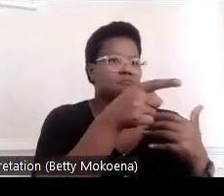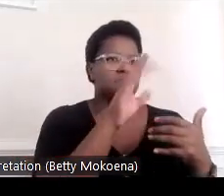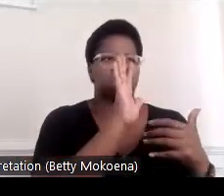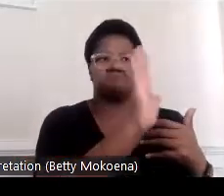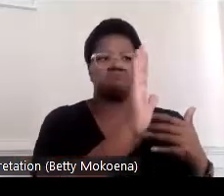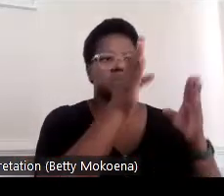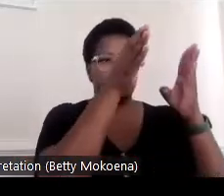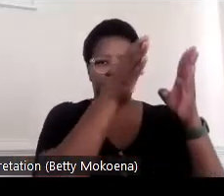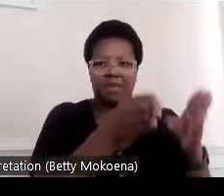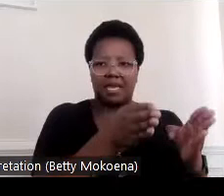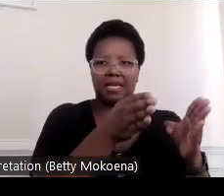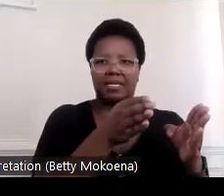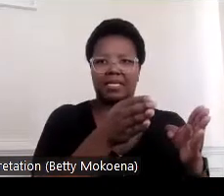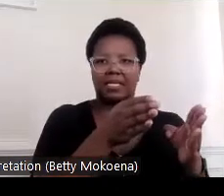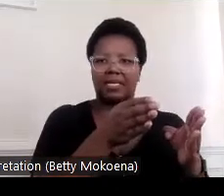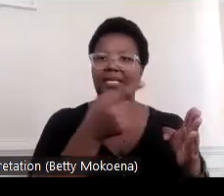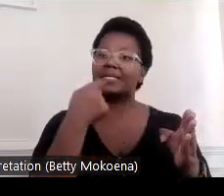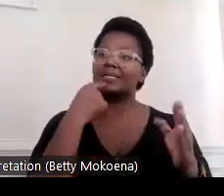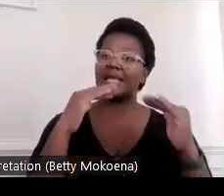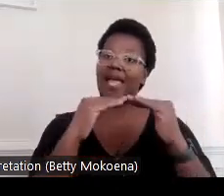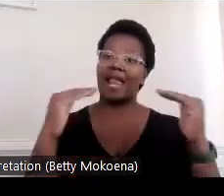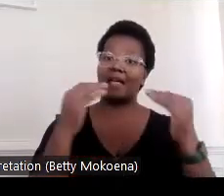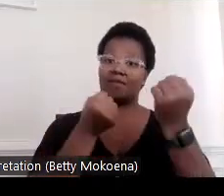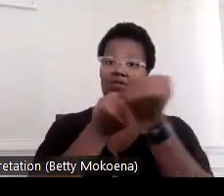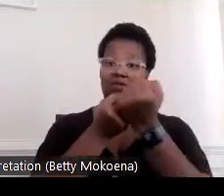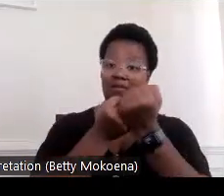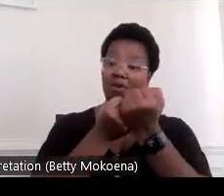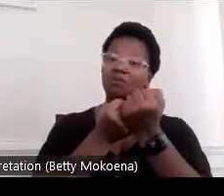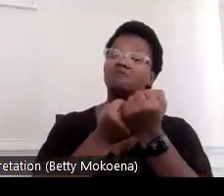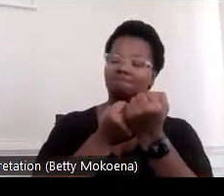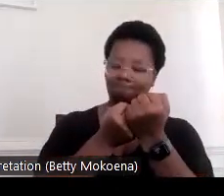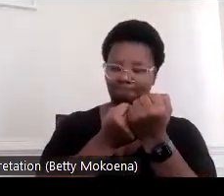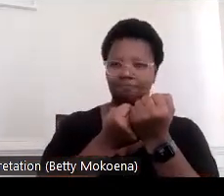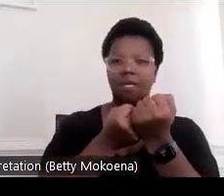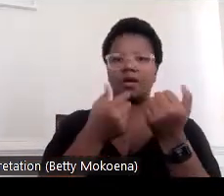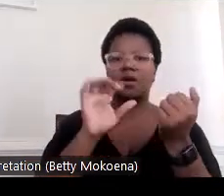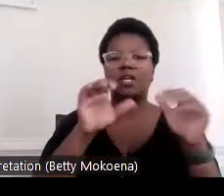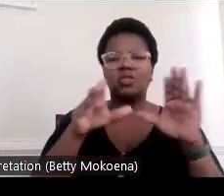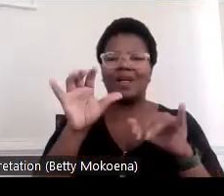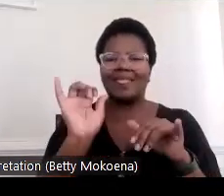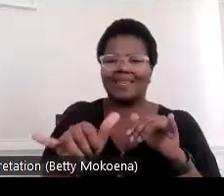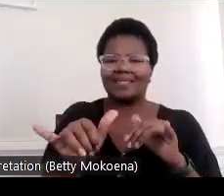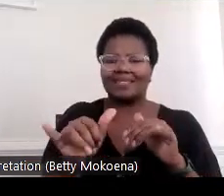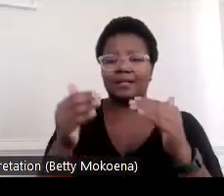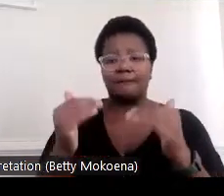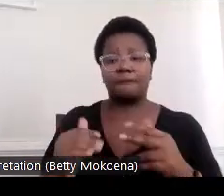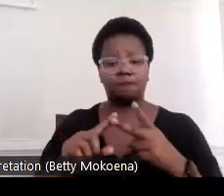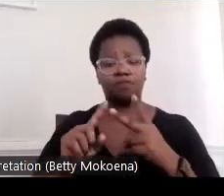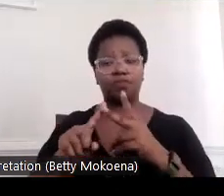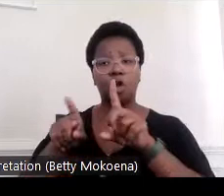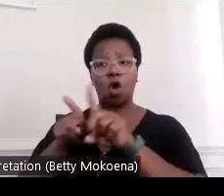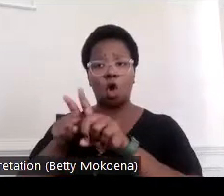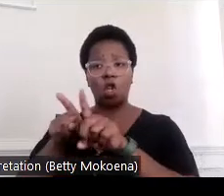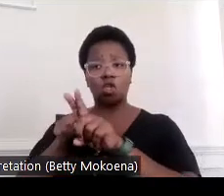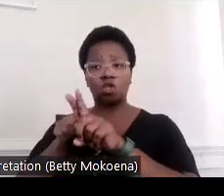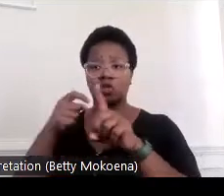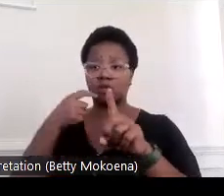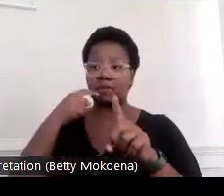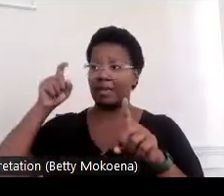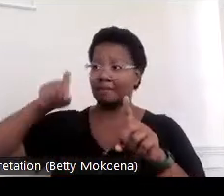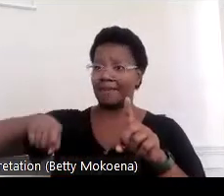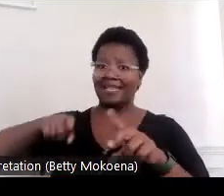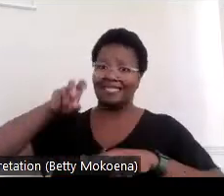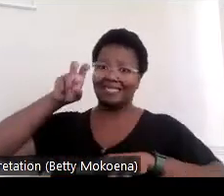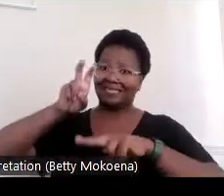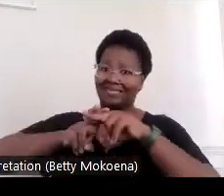en la planificación para ellas verdad y para una persona que tiene sus necesita ese